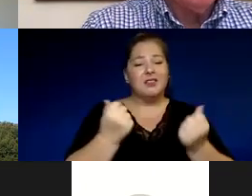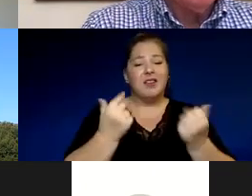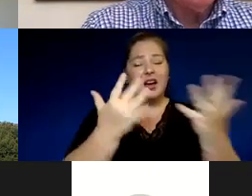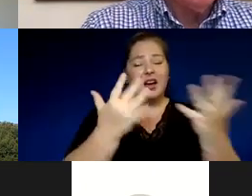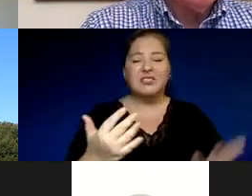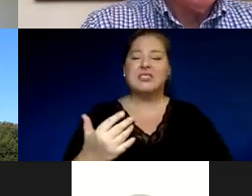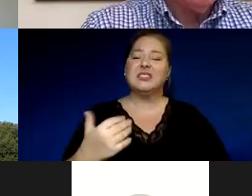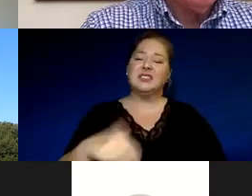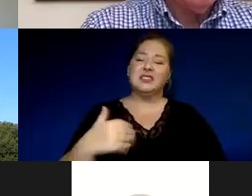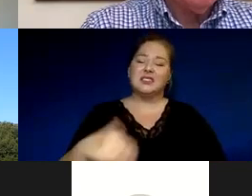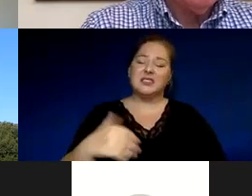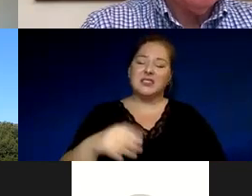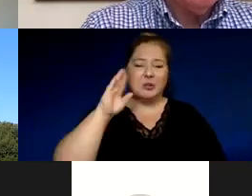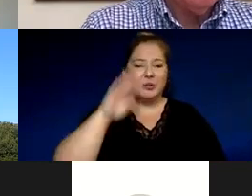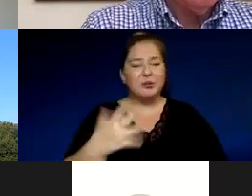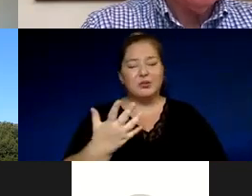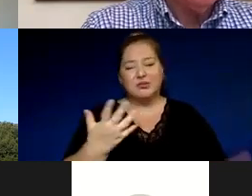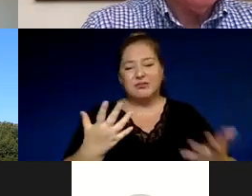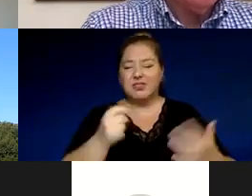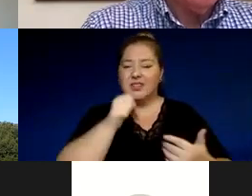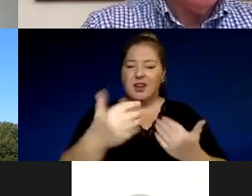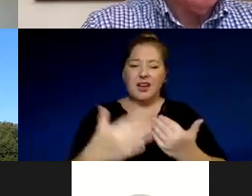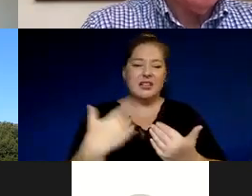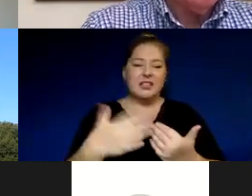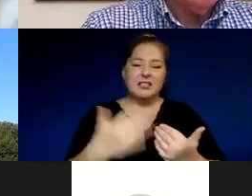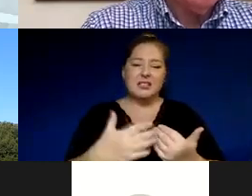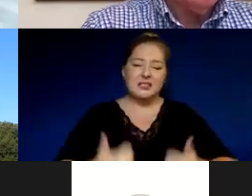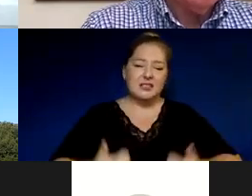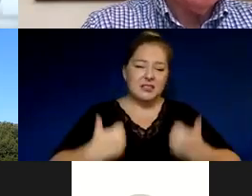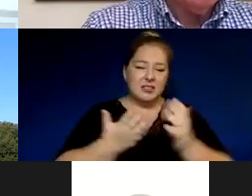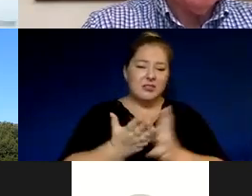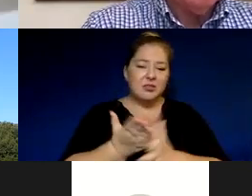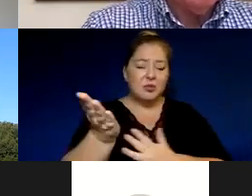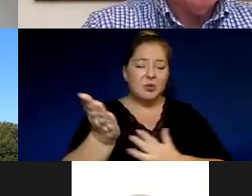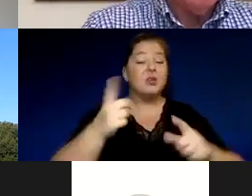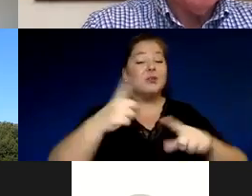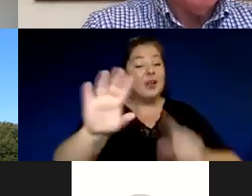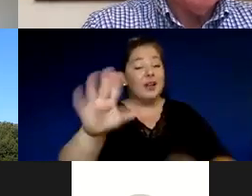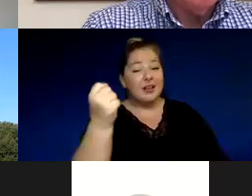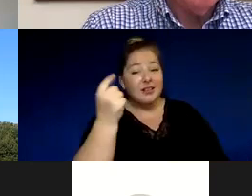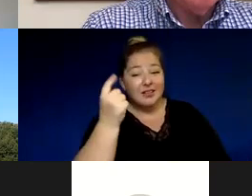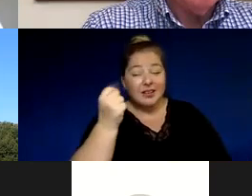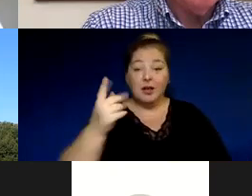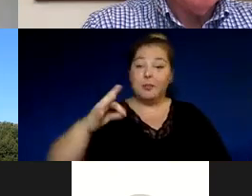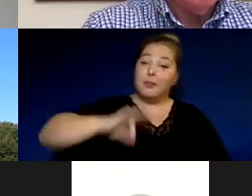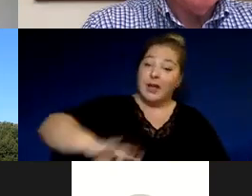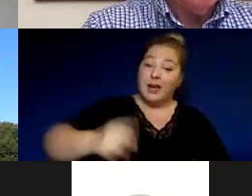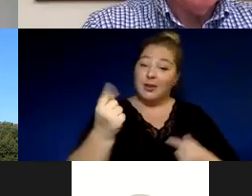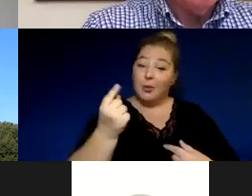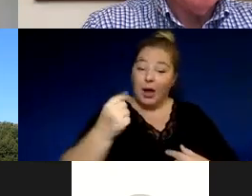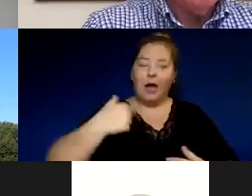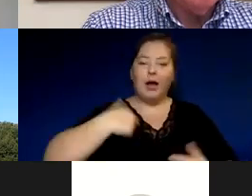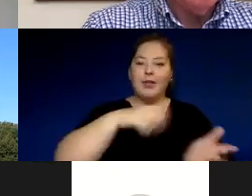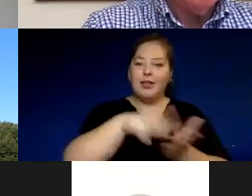las cosas, pero hemos hecho cosas buenas. A pesar de lo difícil que ha sido, hemos podido responder. Entonces, primero,